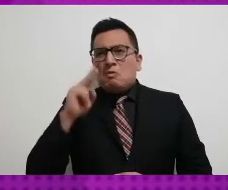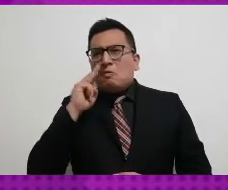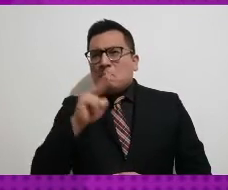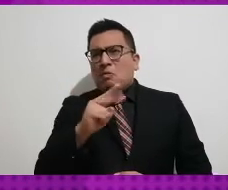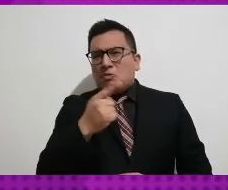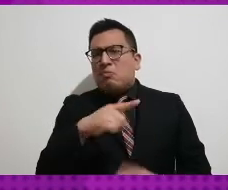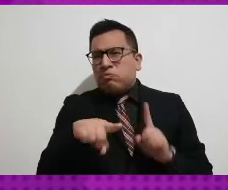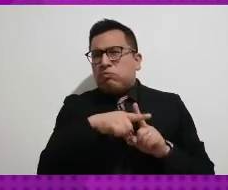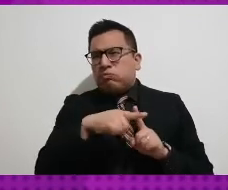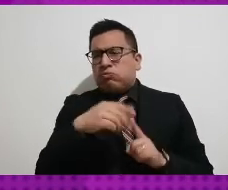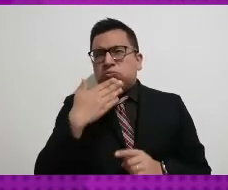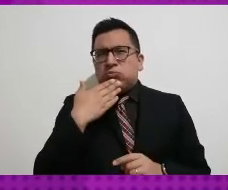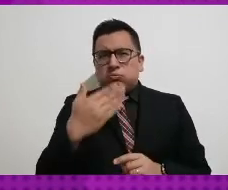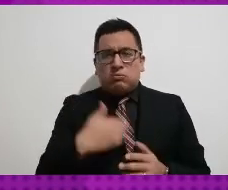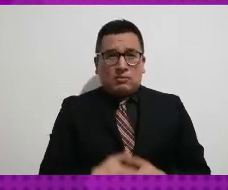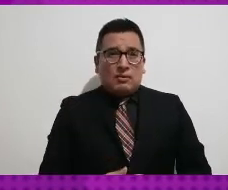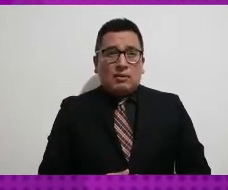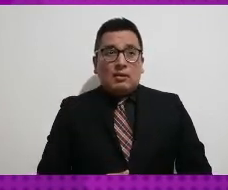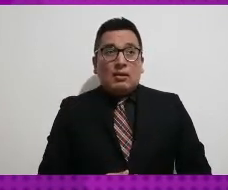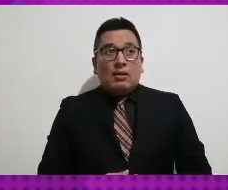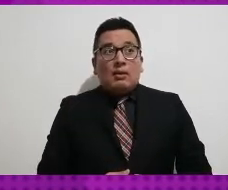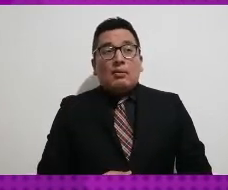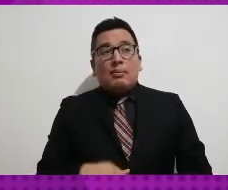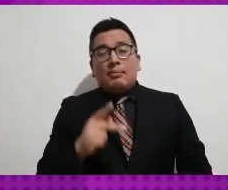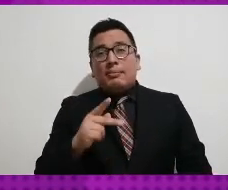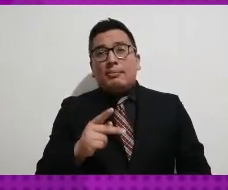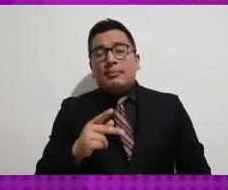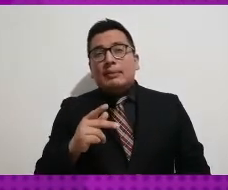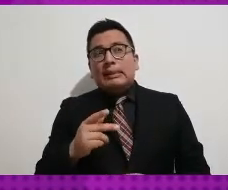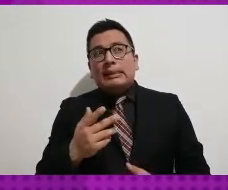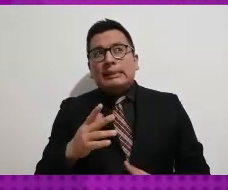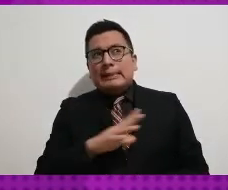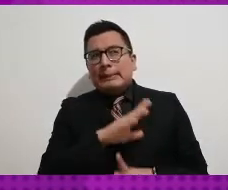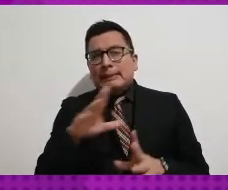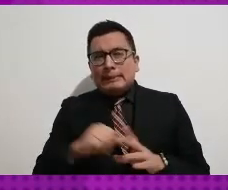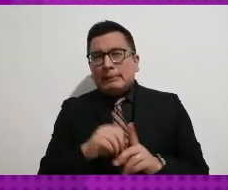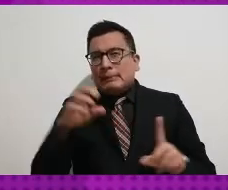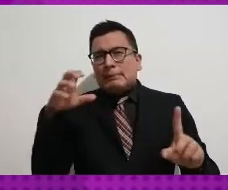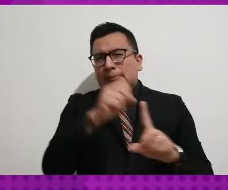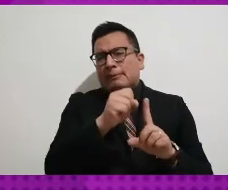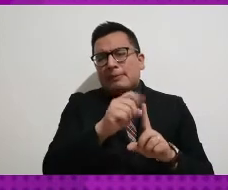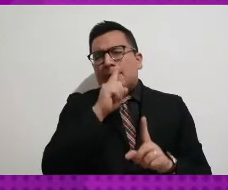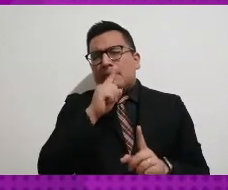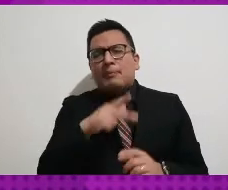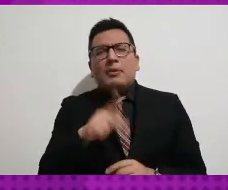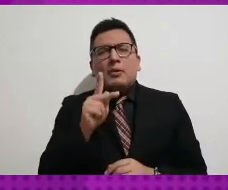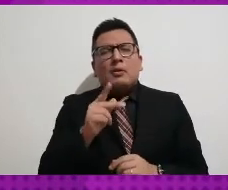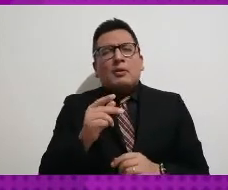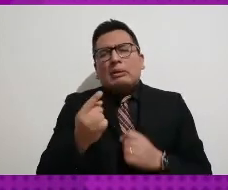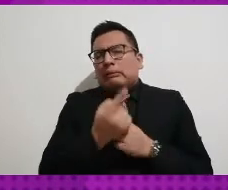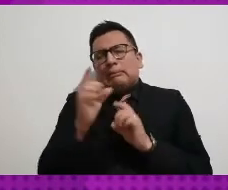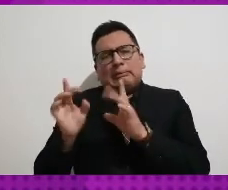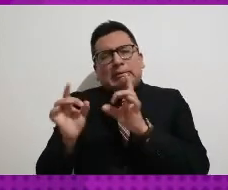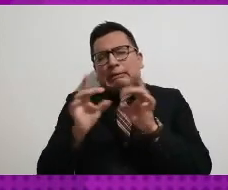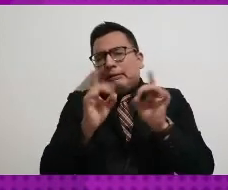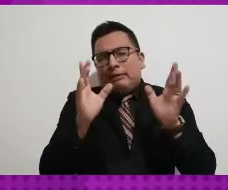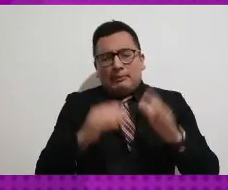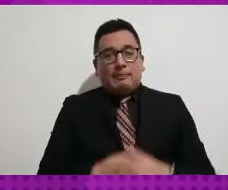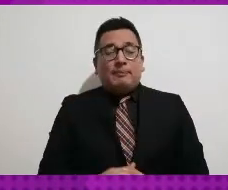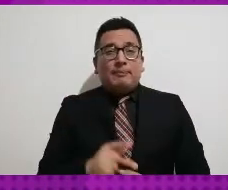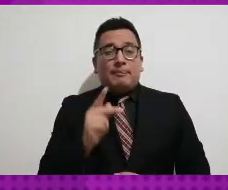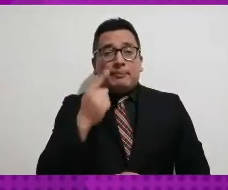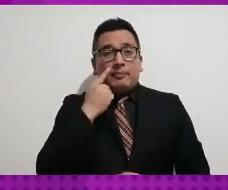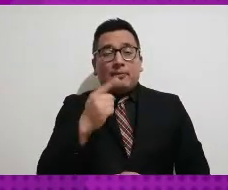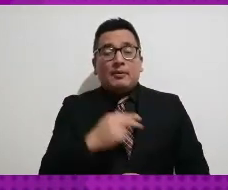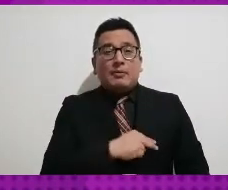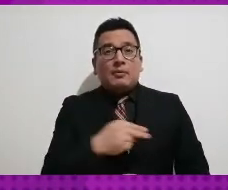positivos. También destacar que en algunos casos no pudimos llegar a la meta, pero por otras cuestiones que tal vez estaban fuera del alcance. Aquí lo que